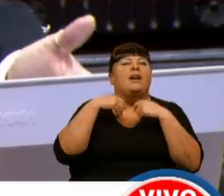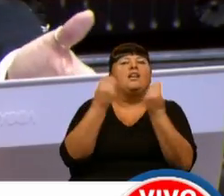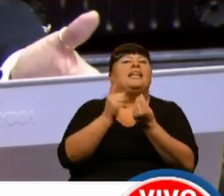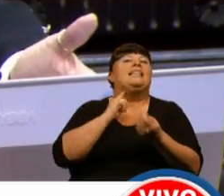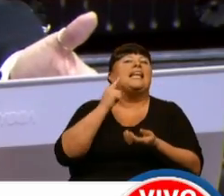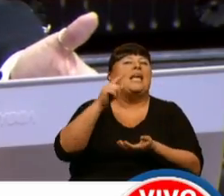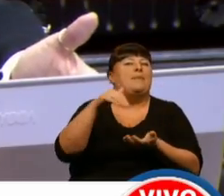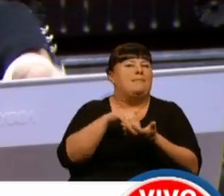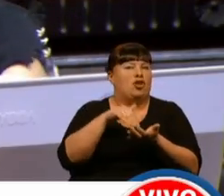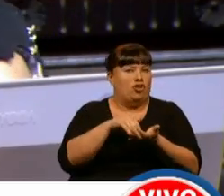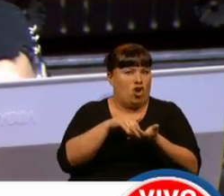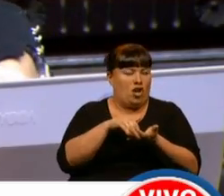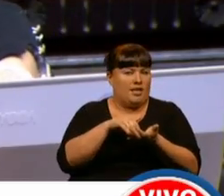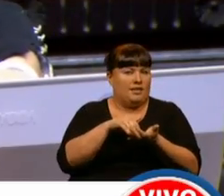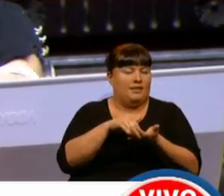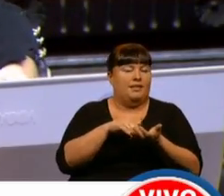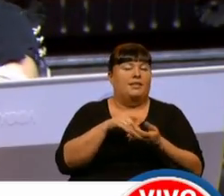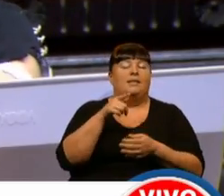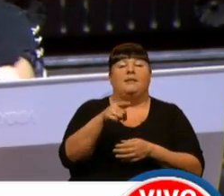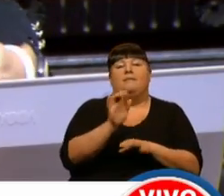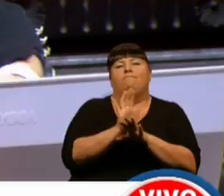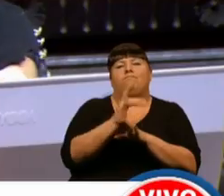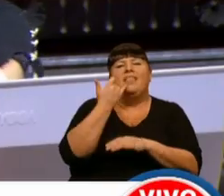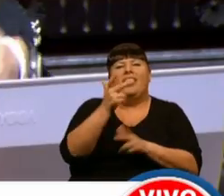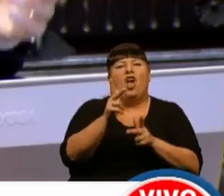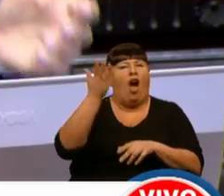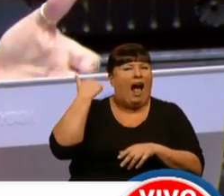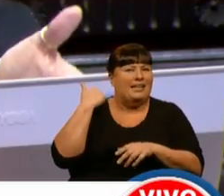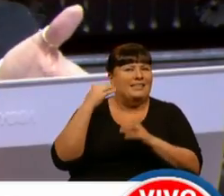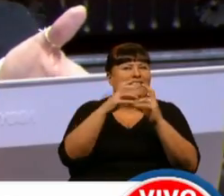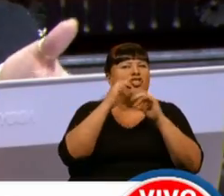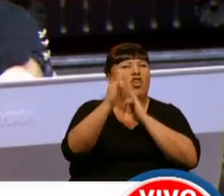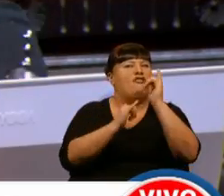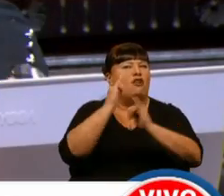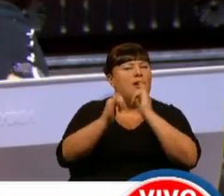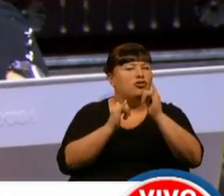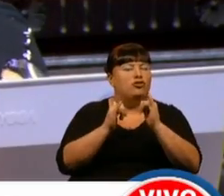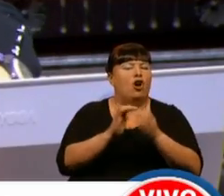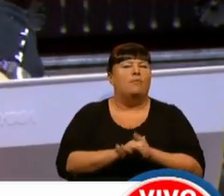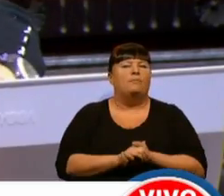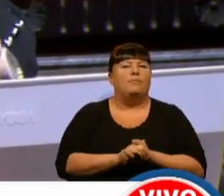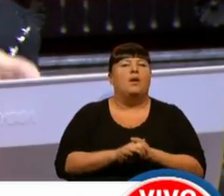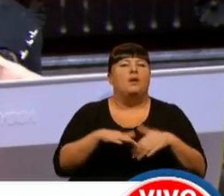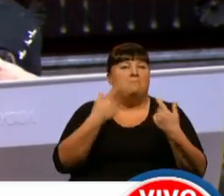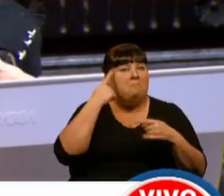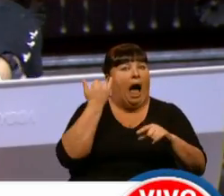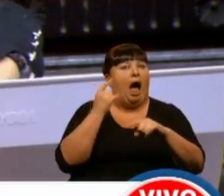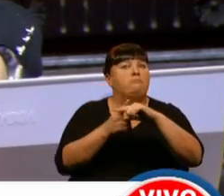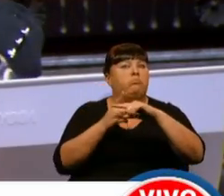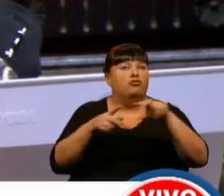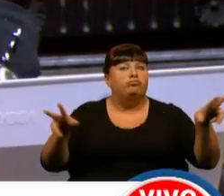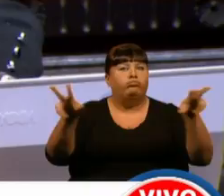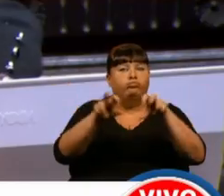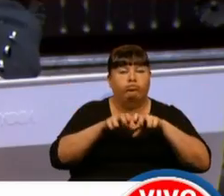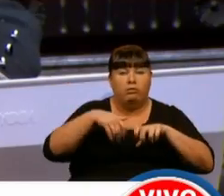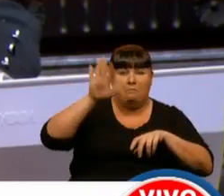13 mil millones y esto es como ya se mencionó en la sesión informativa por el impacto positivo de